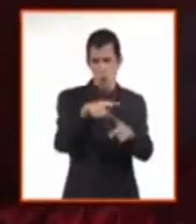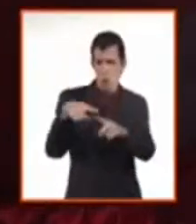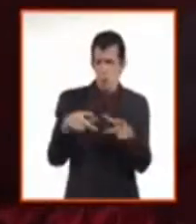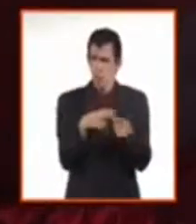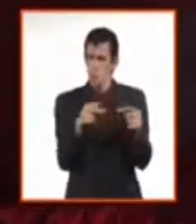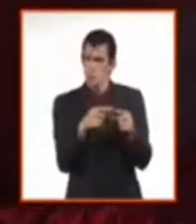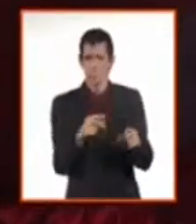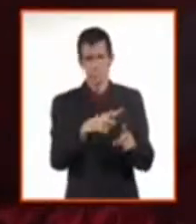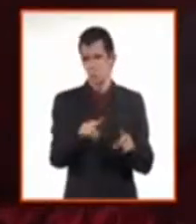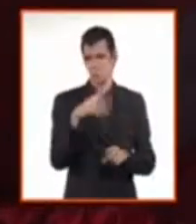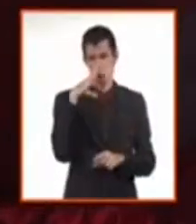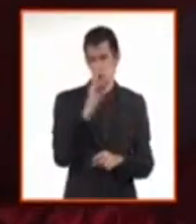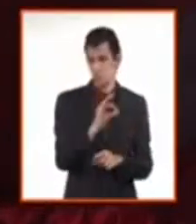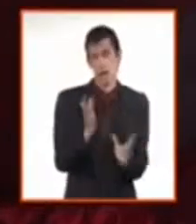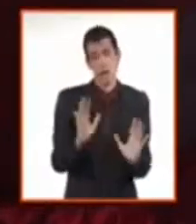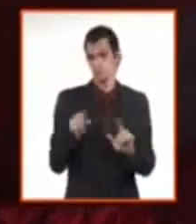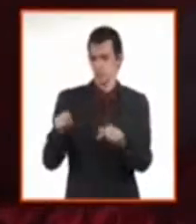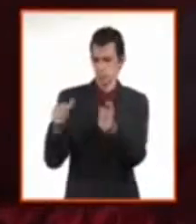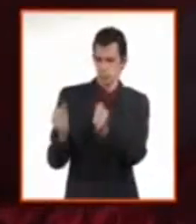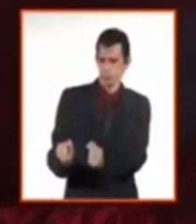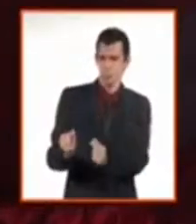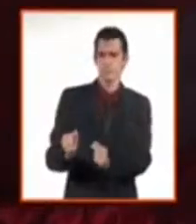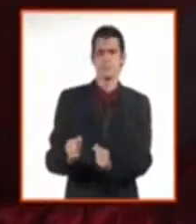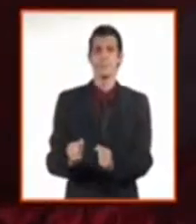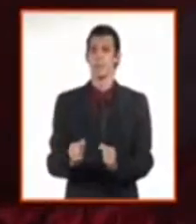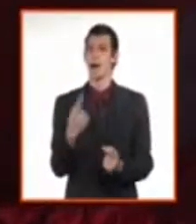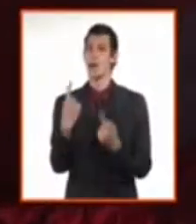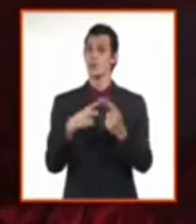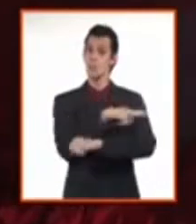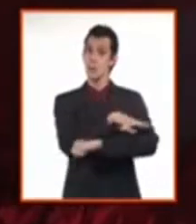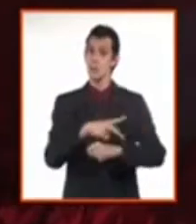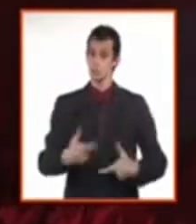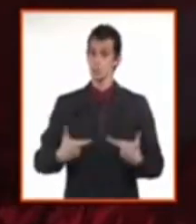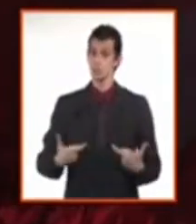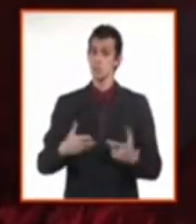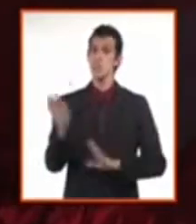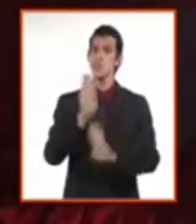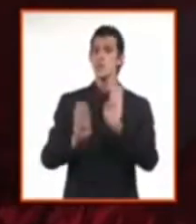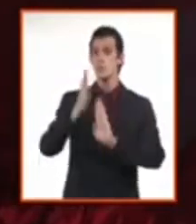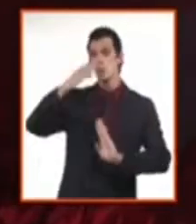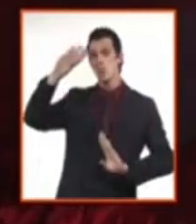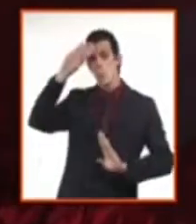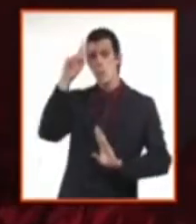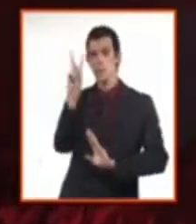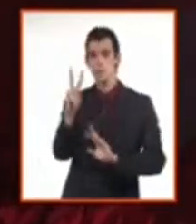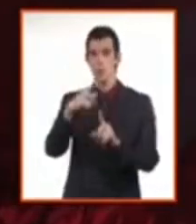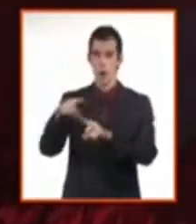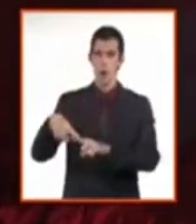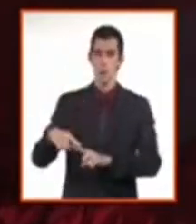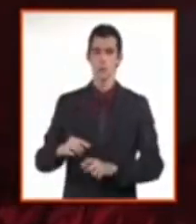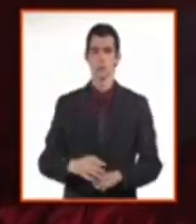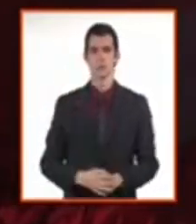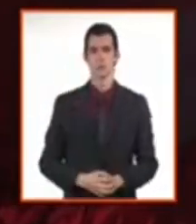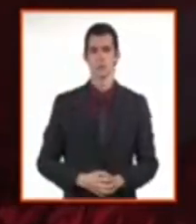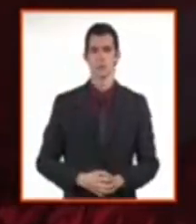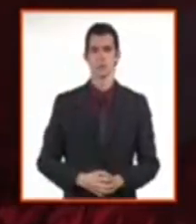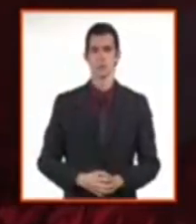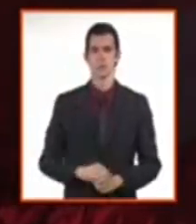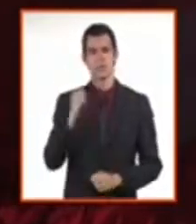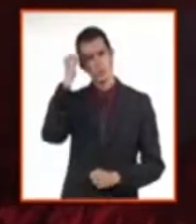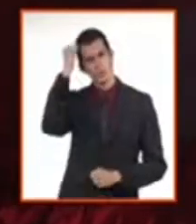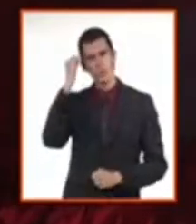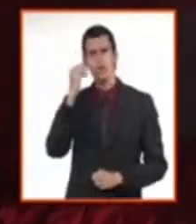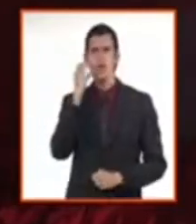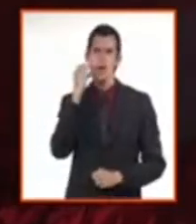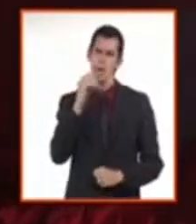porque no sólo se está hablando de que hay una mayor un discurso